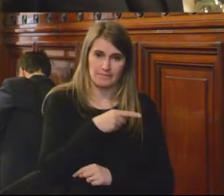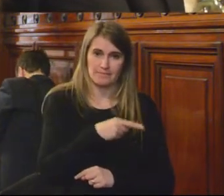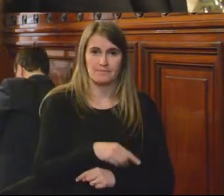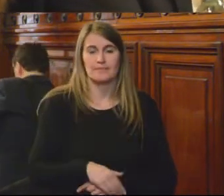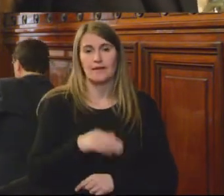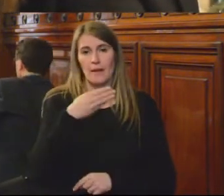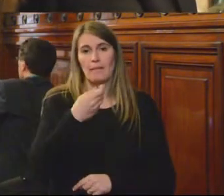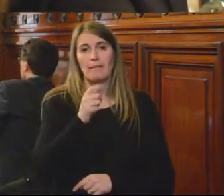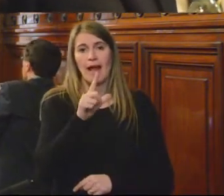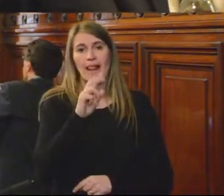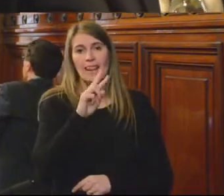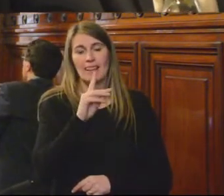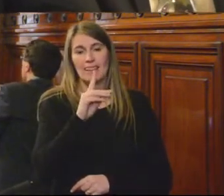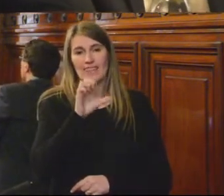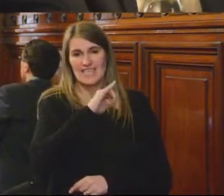Valdés.